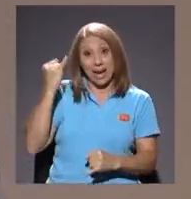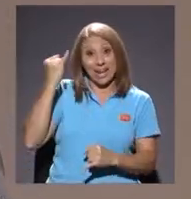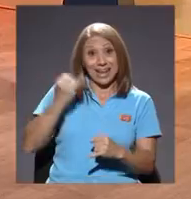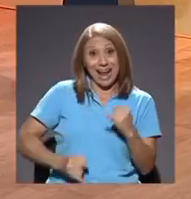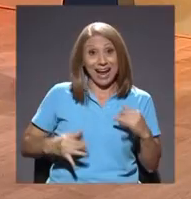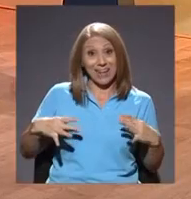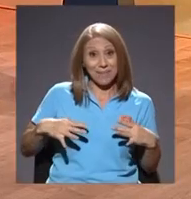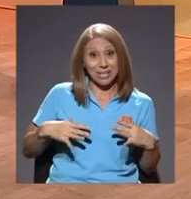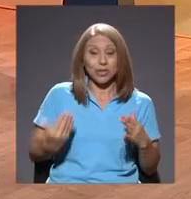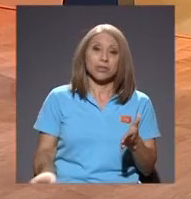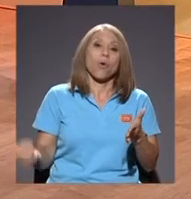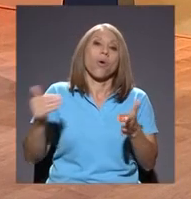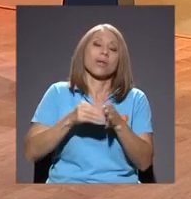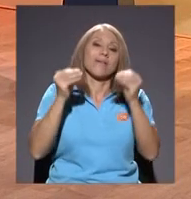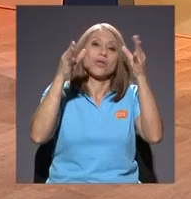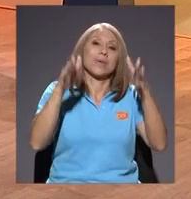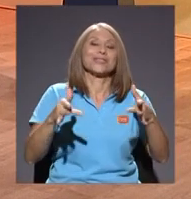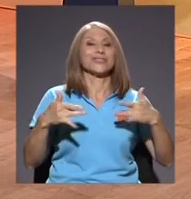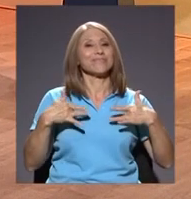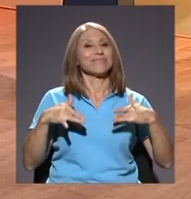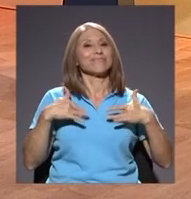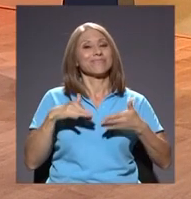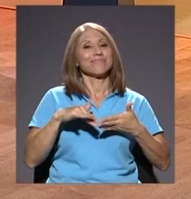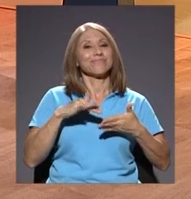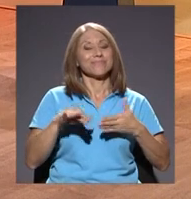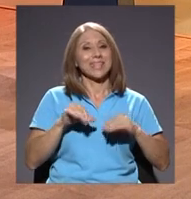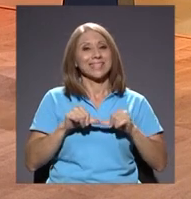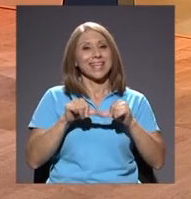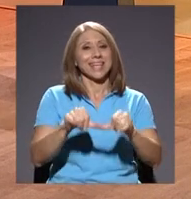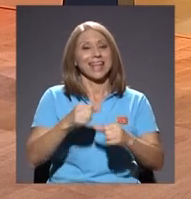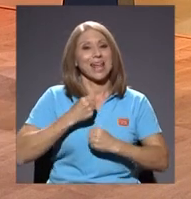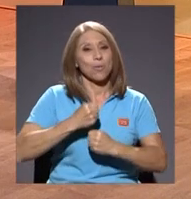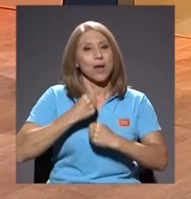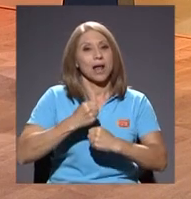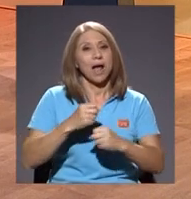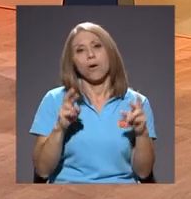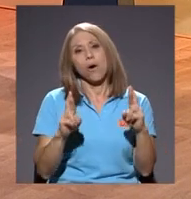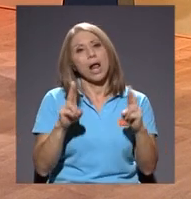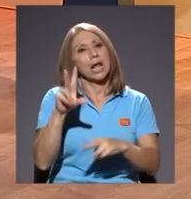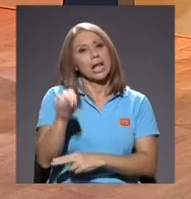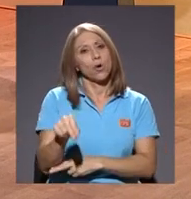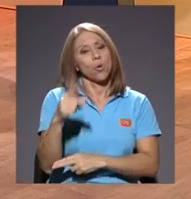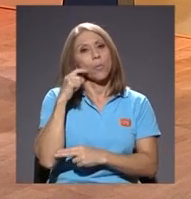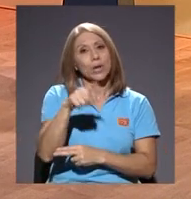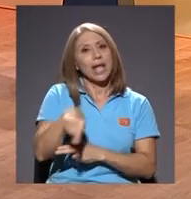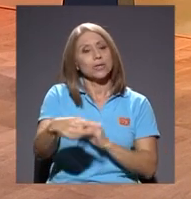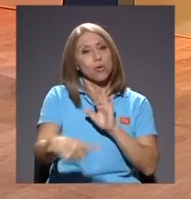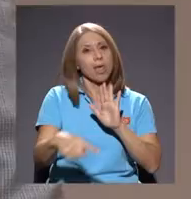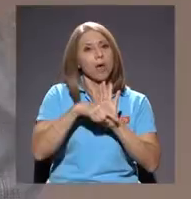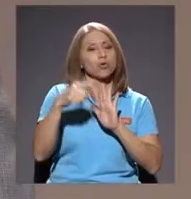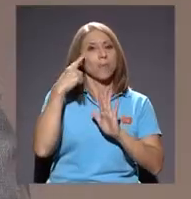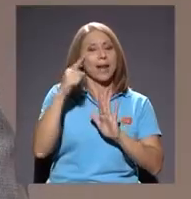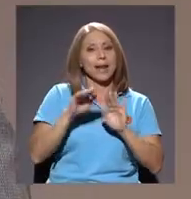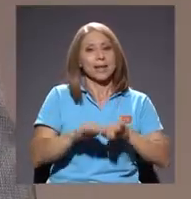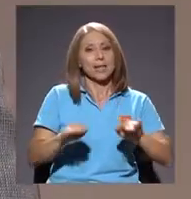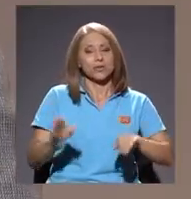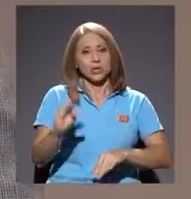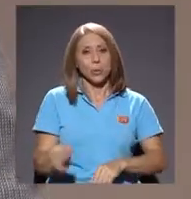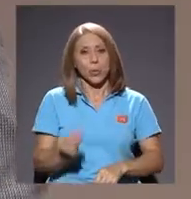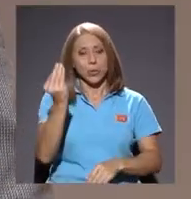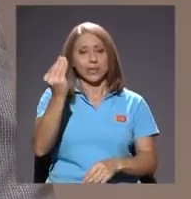vuelta verdad ojalá que no porque el daño que le están haciendo en nuestras niñas y nuestro comentó de esteroides por eso es para el programa